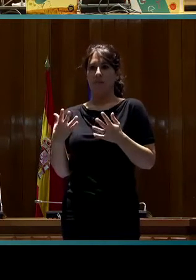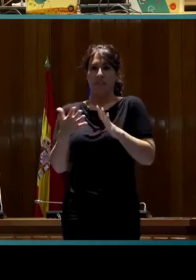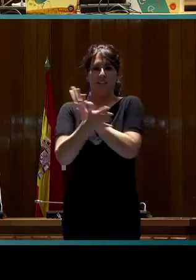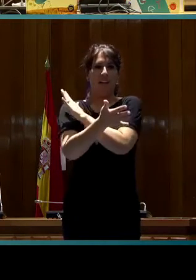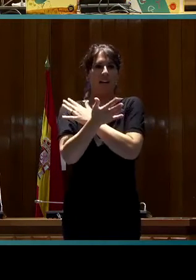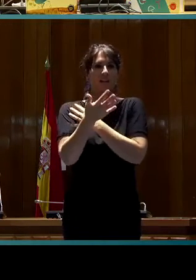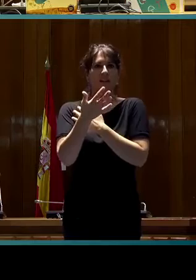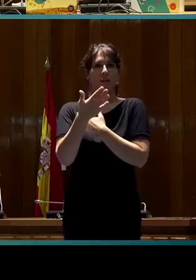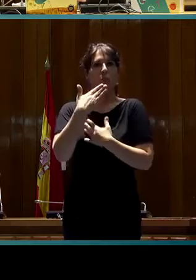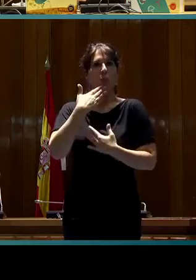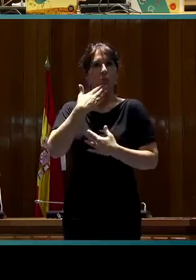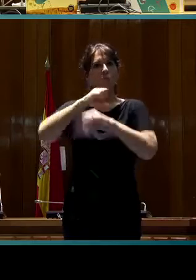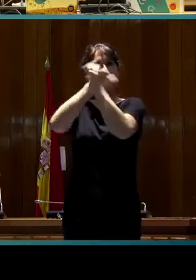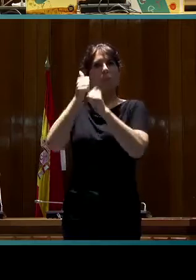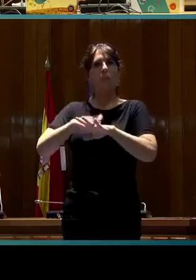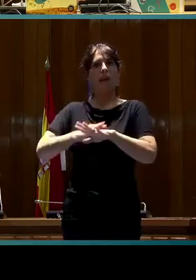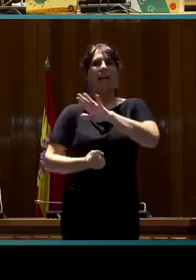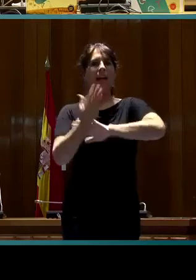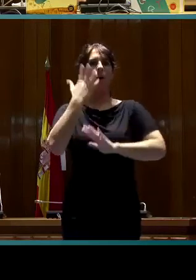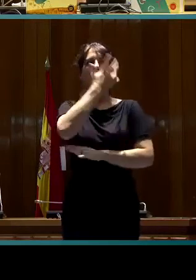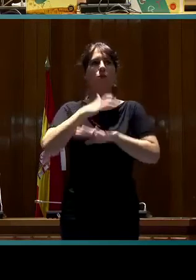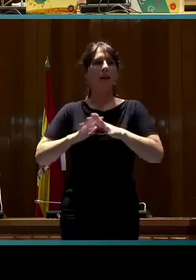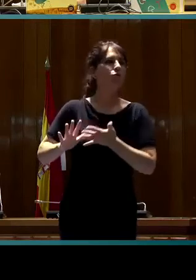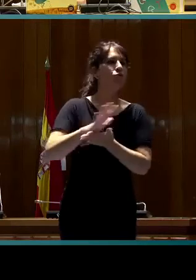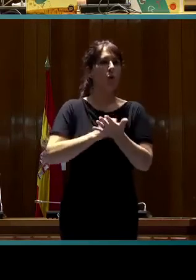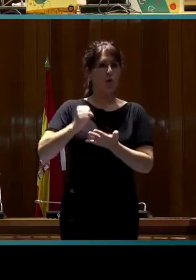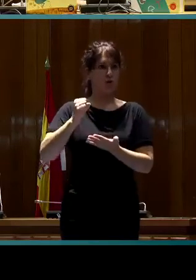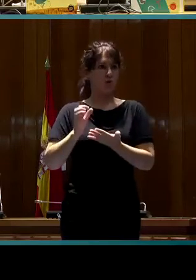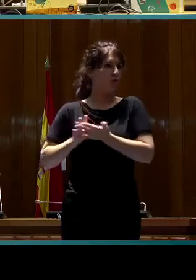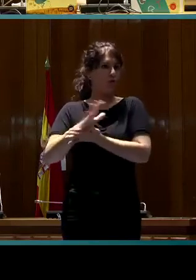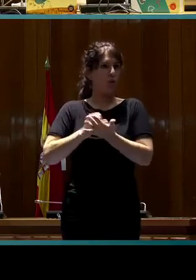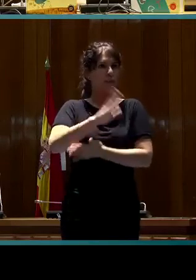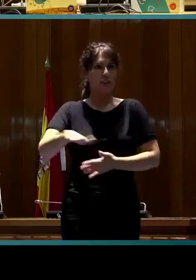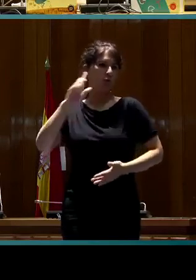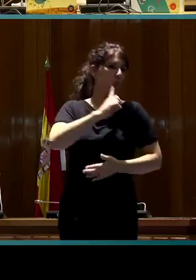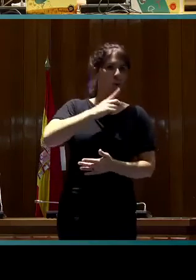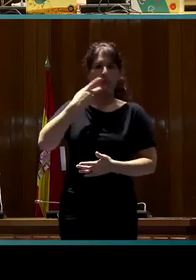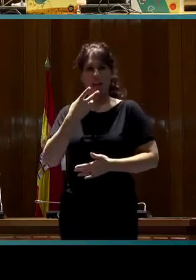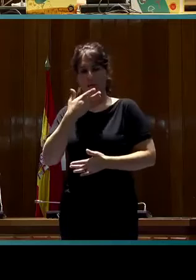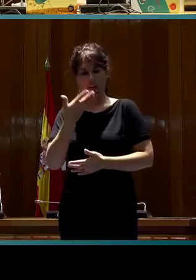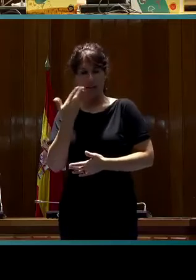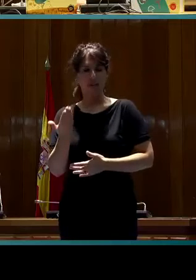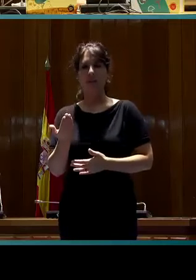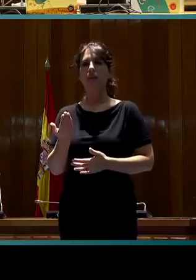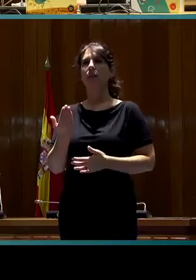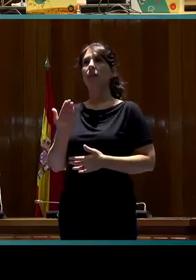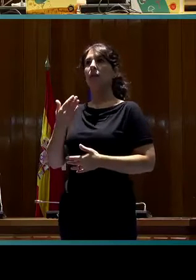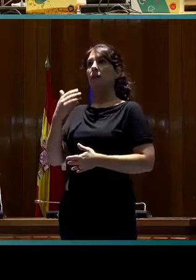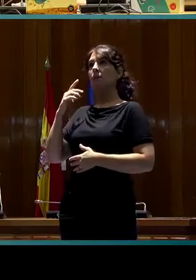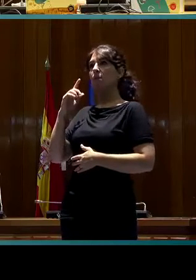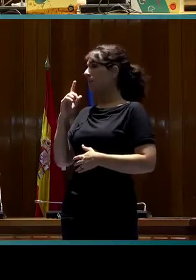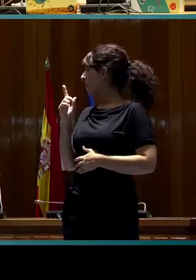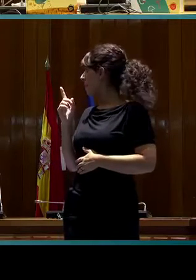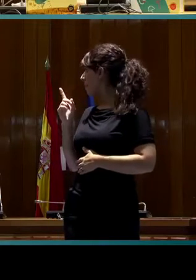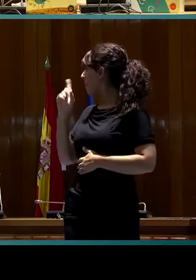existan cuentos para todos los niños, no solo para niños sordos, sino para niños oyentes. Aquí hay un vídeo en el que se